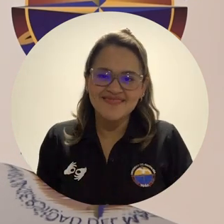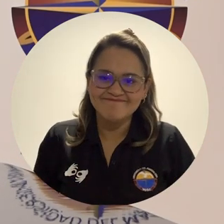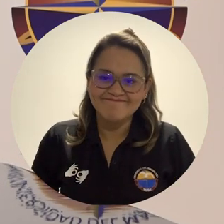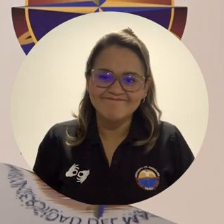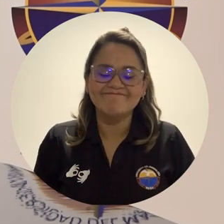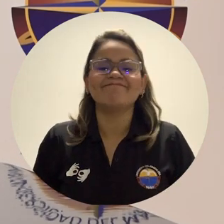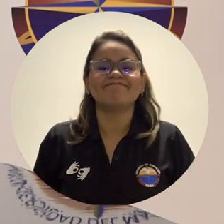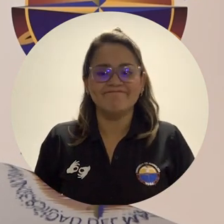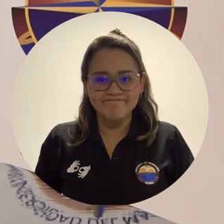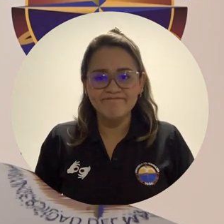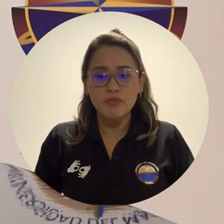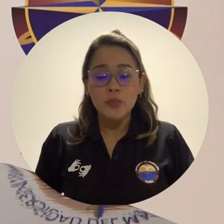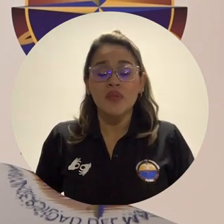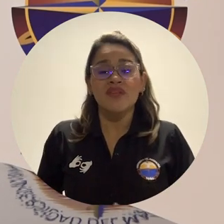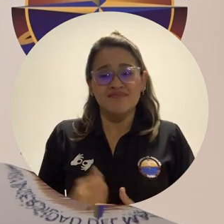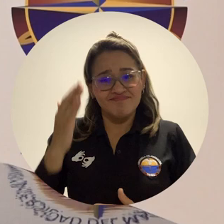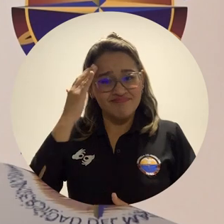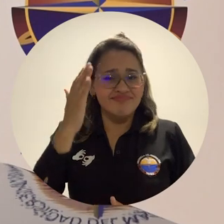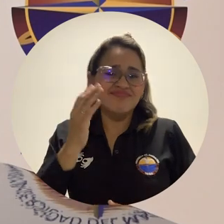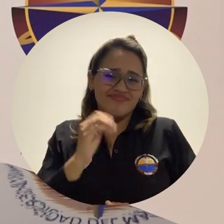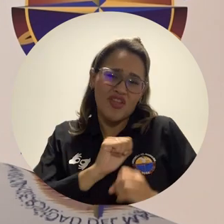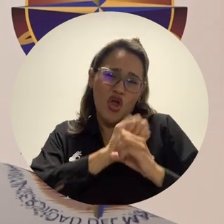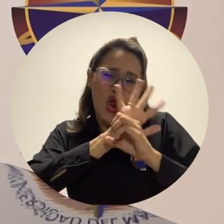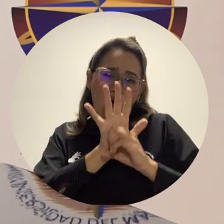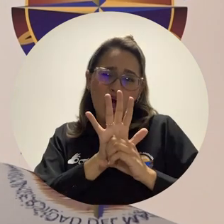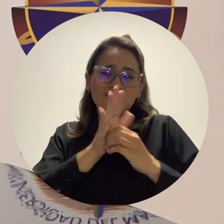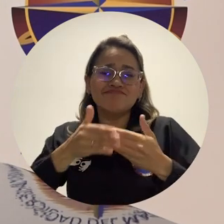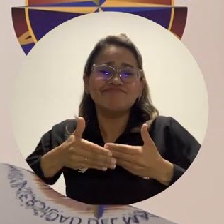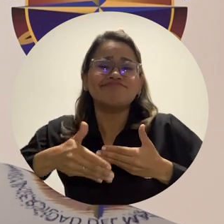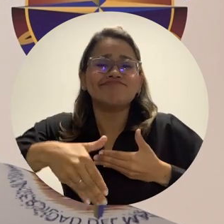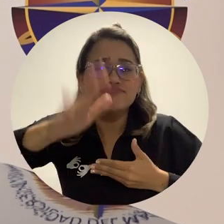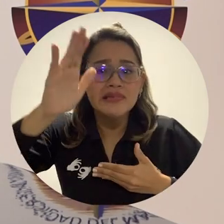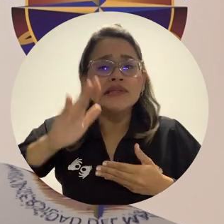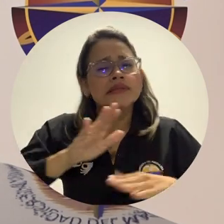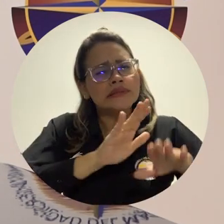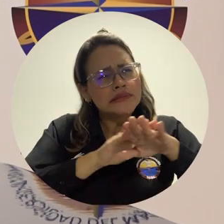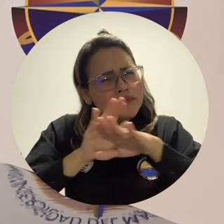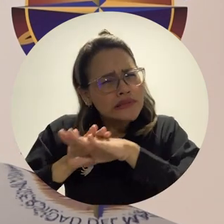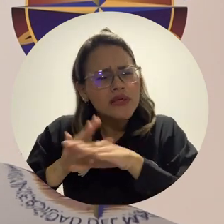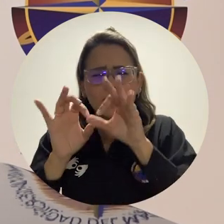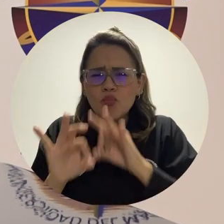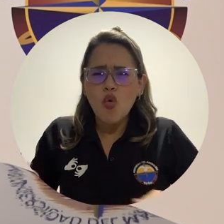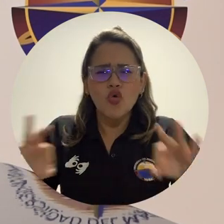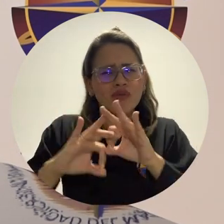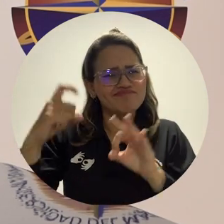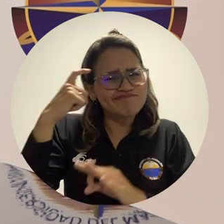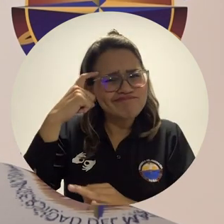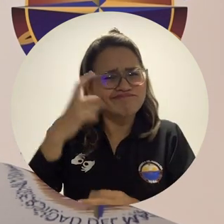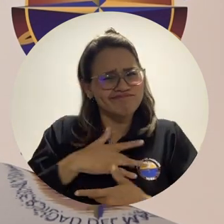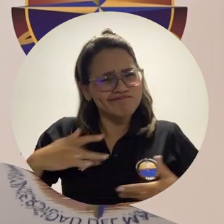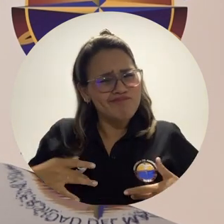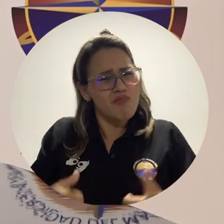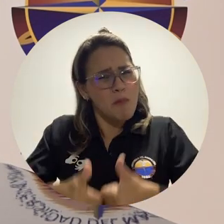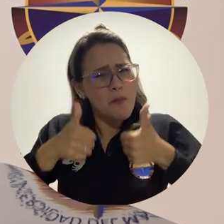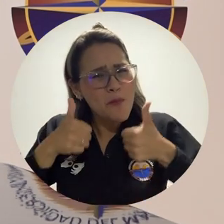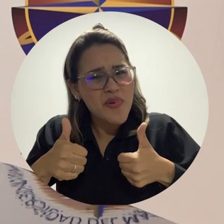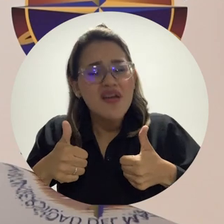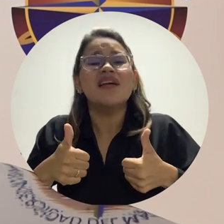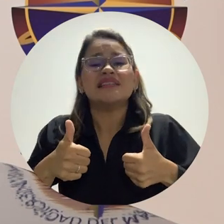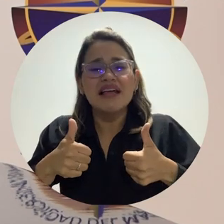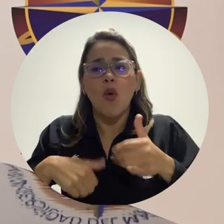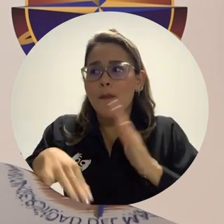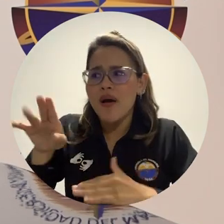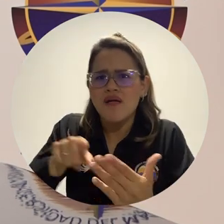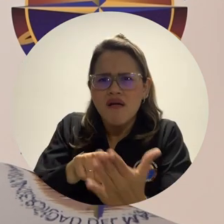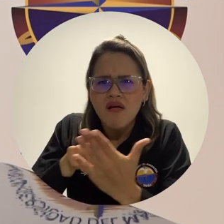Posterior a la pandemia, se ha señalado por todos los escenarios la importancia que tiene la salud mental y el alto número